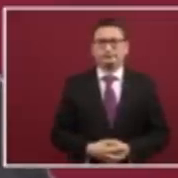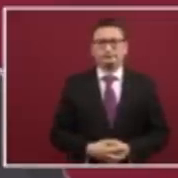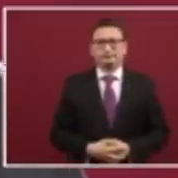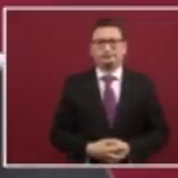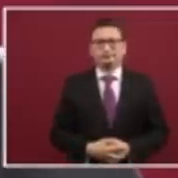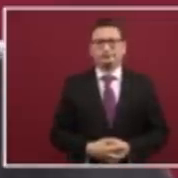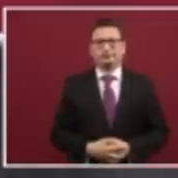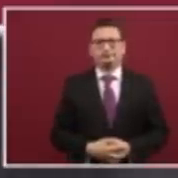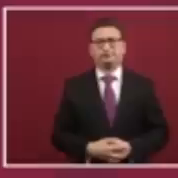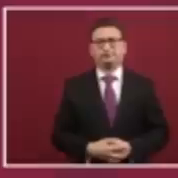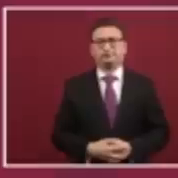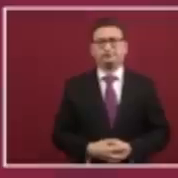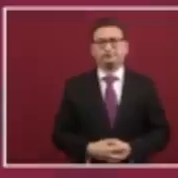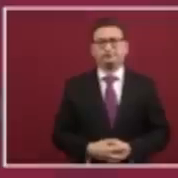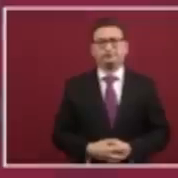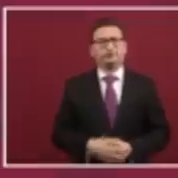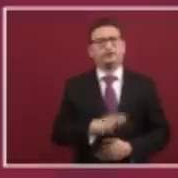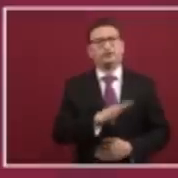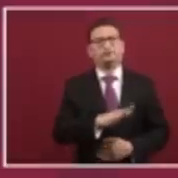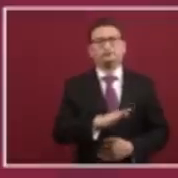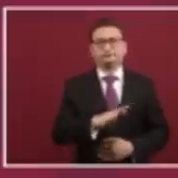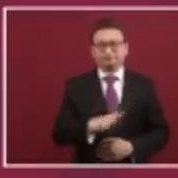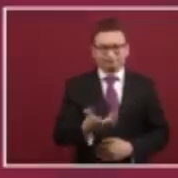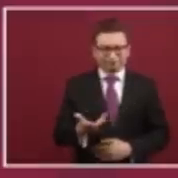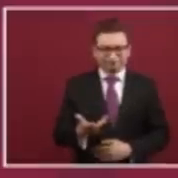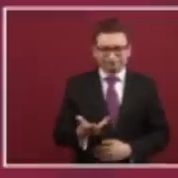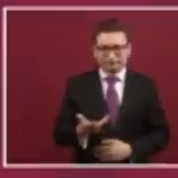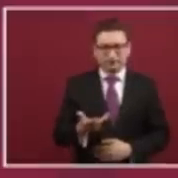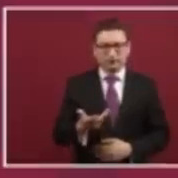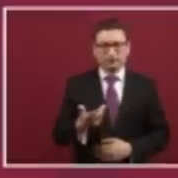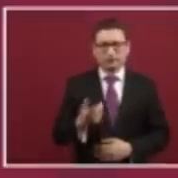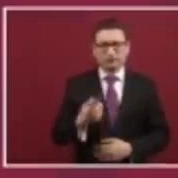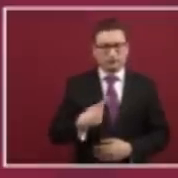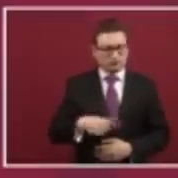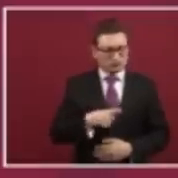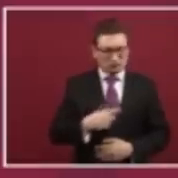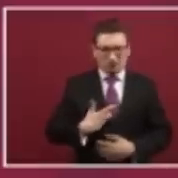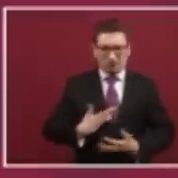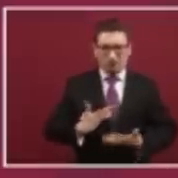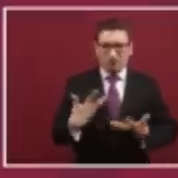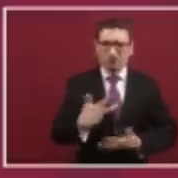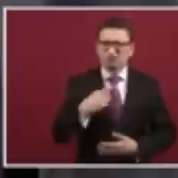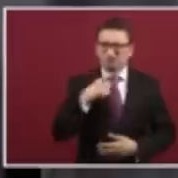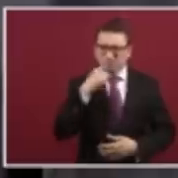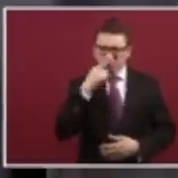no debemos de actuar con prepotencia,